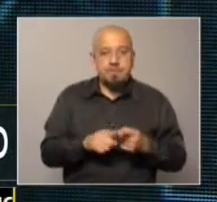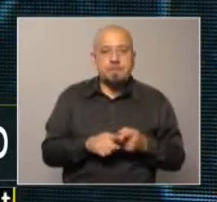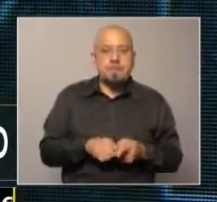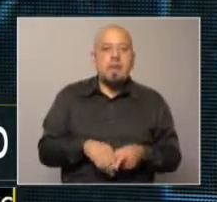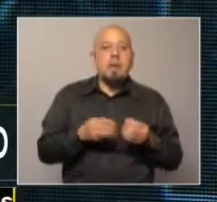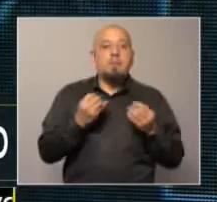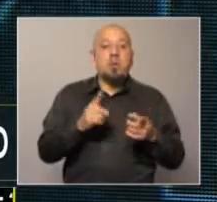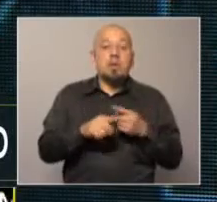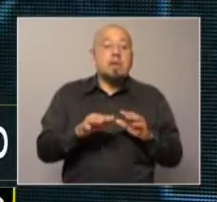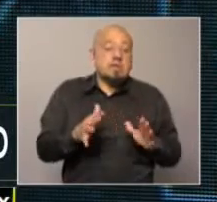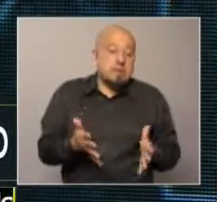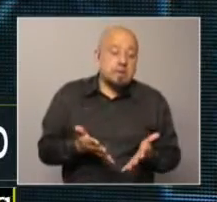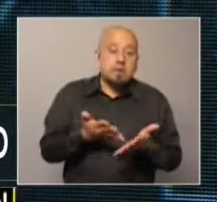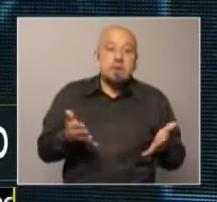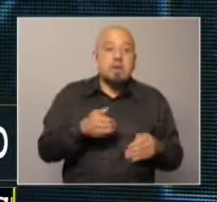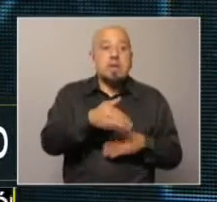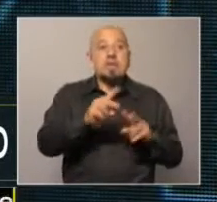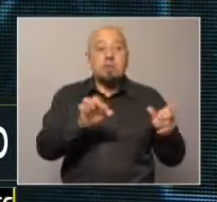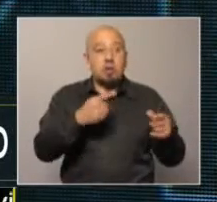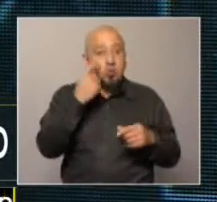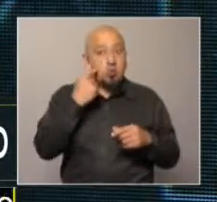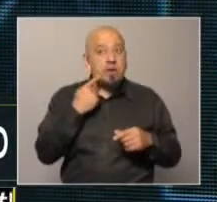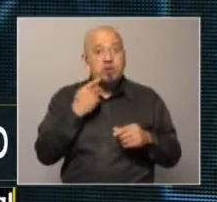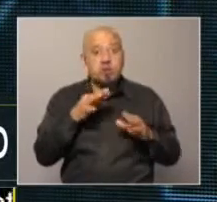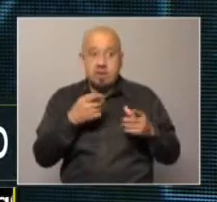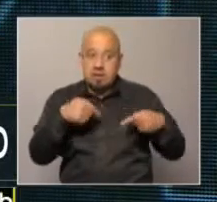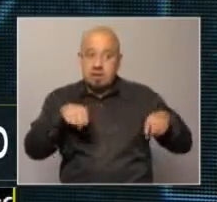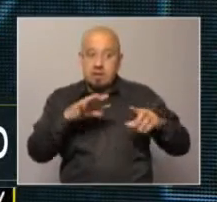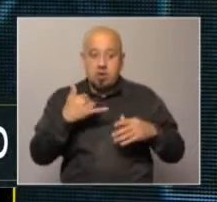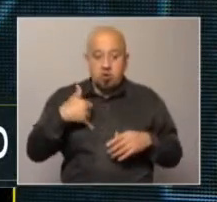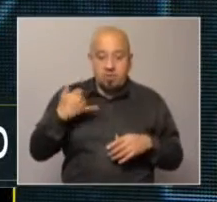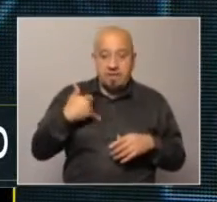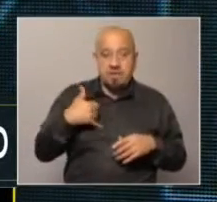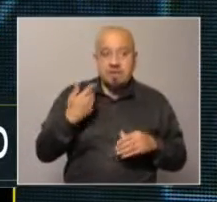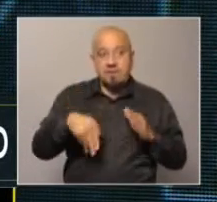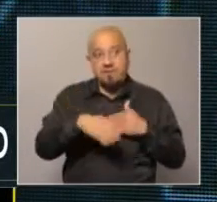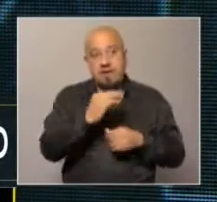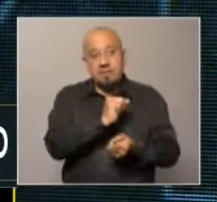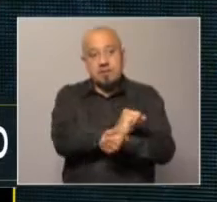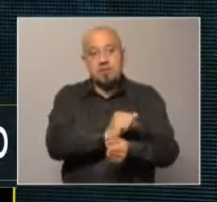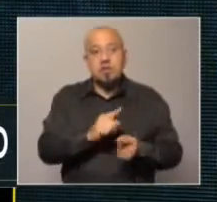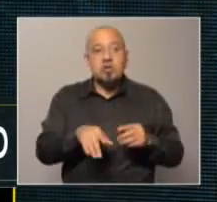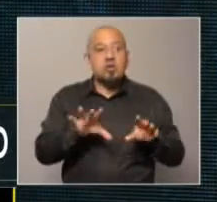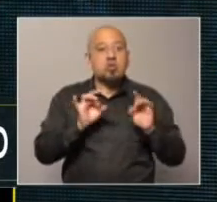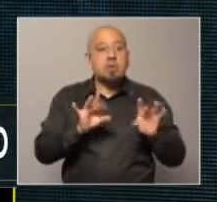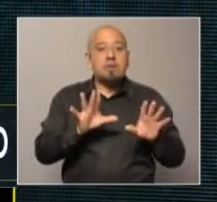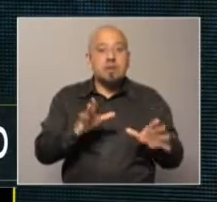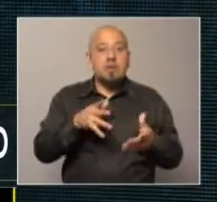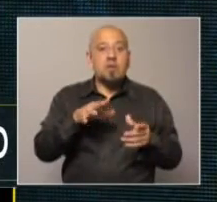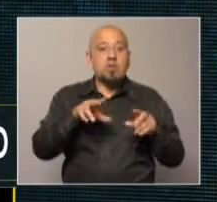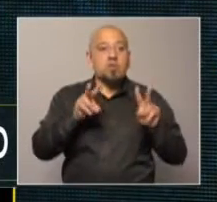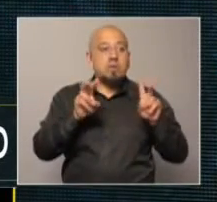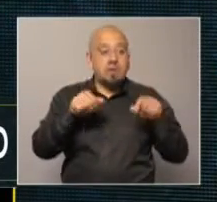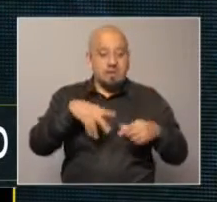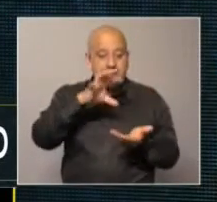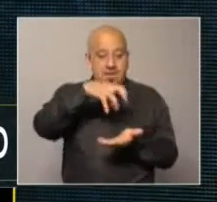Lo más probable es que los guarismos aumenten y nos quedamos con un sistema especializado en adolescentes que solo está en